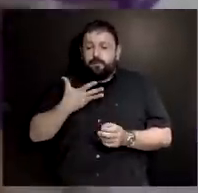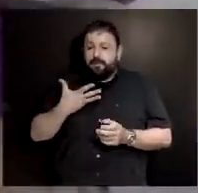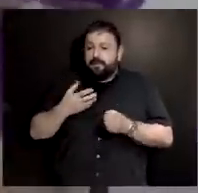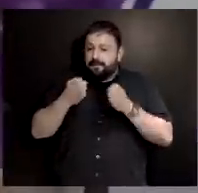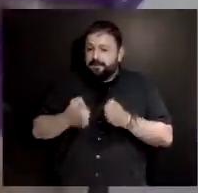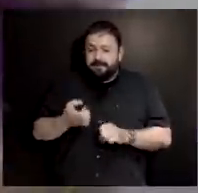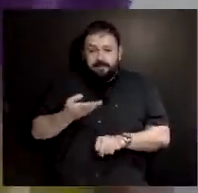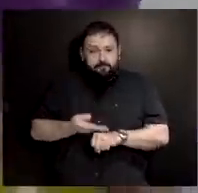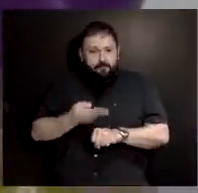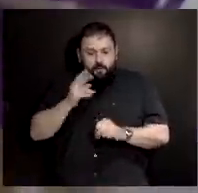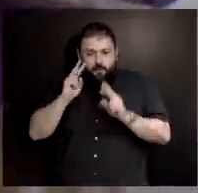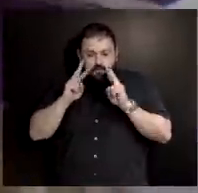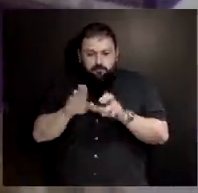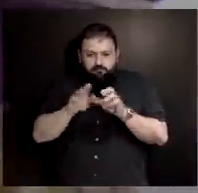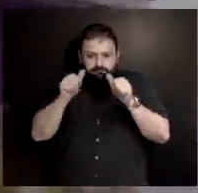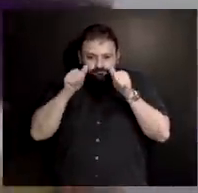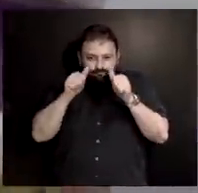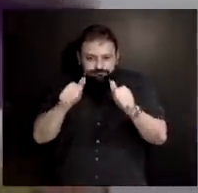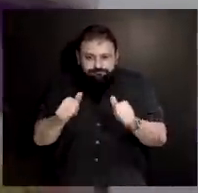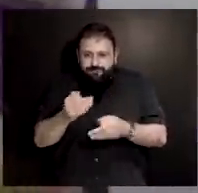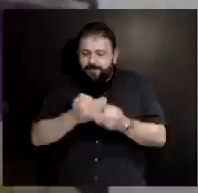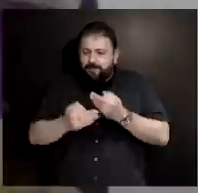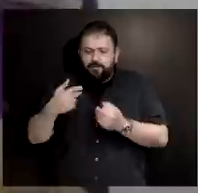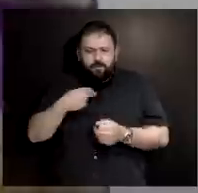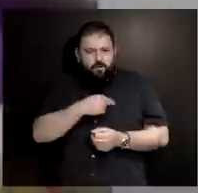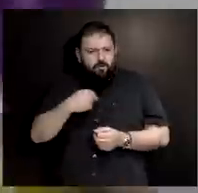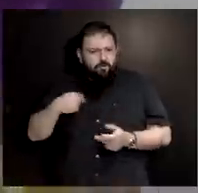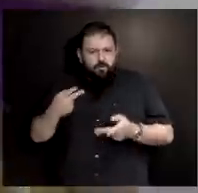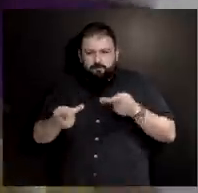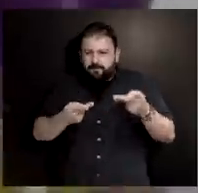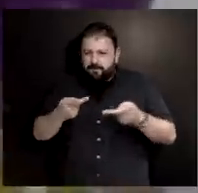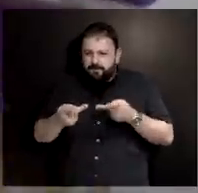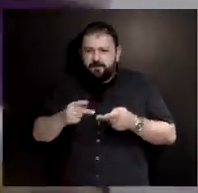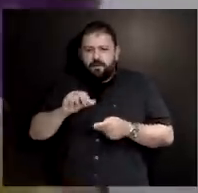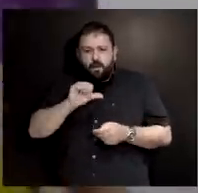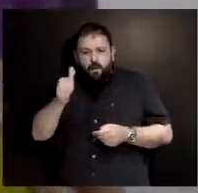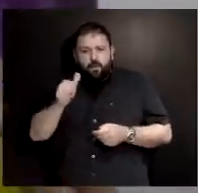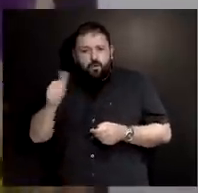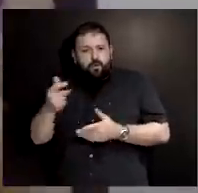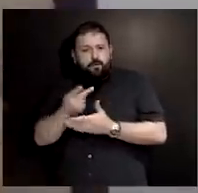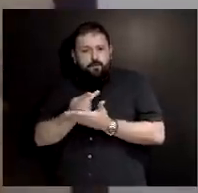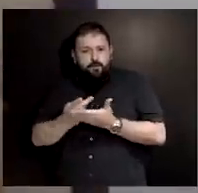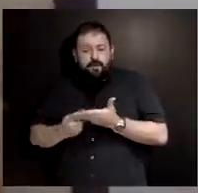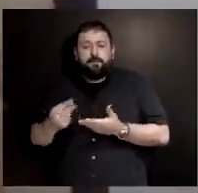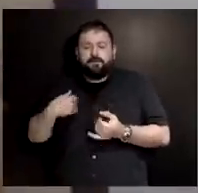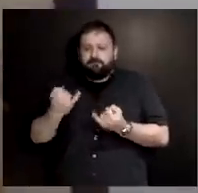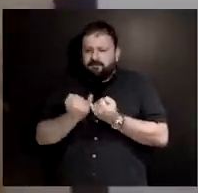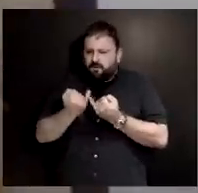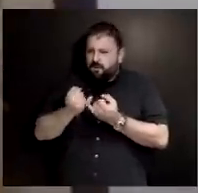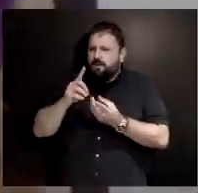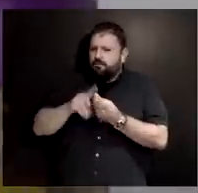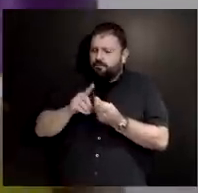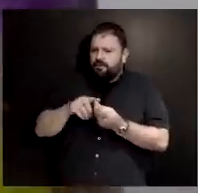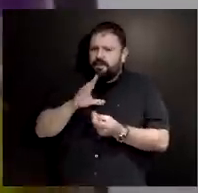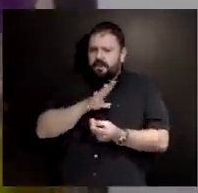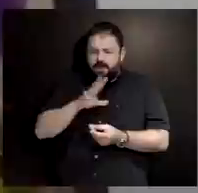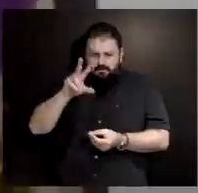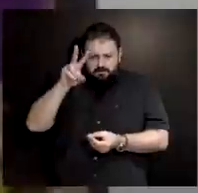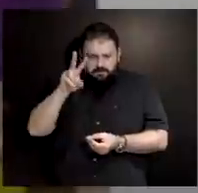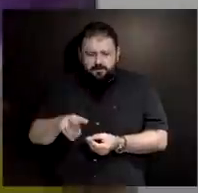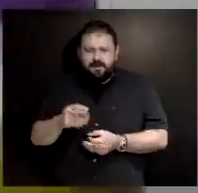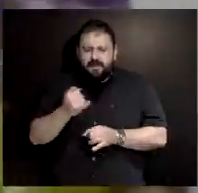muy pendiente porque obviamente hemos preparado también otro programa donde vamos a tener de verdad